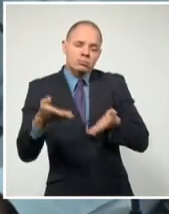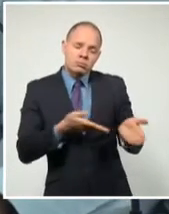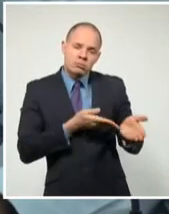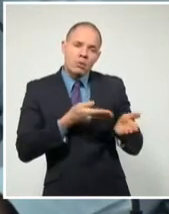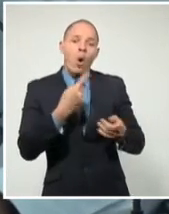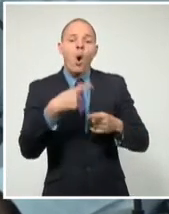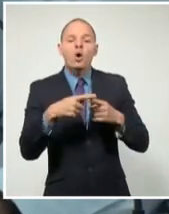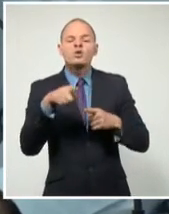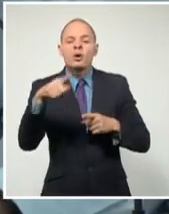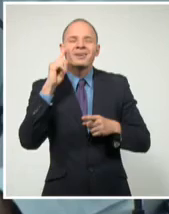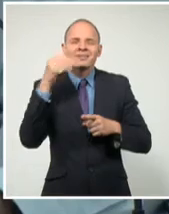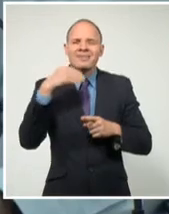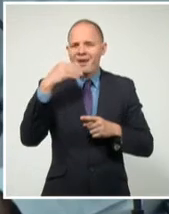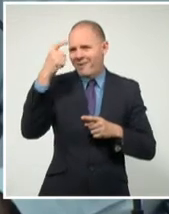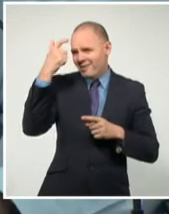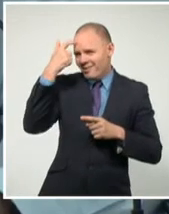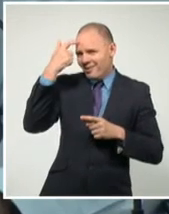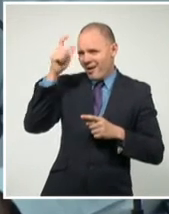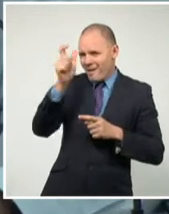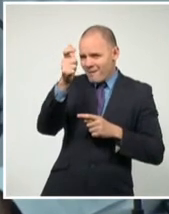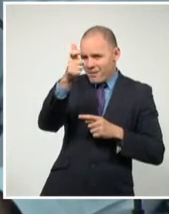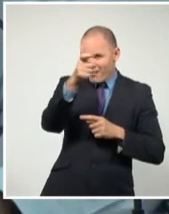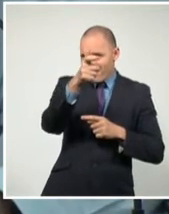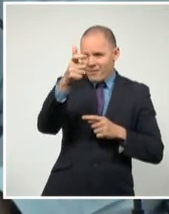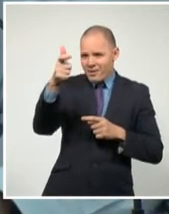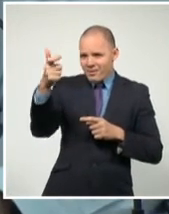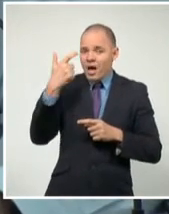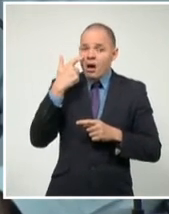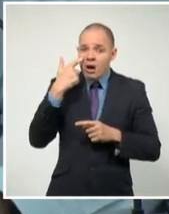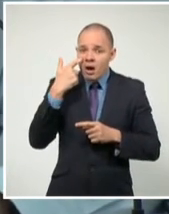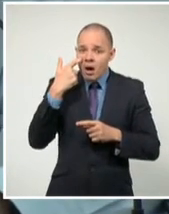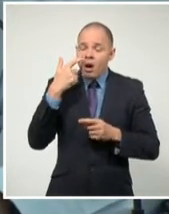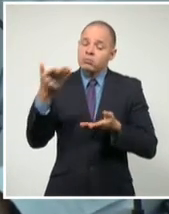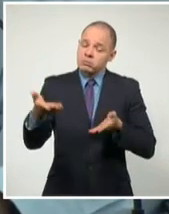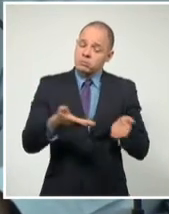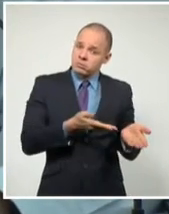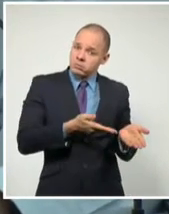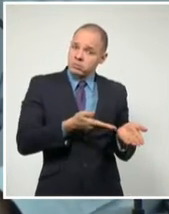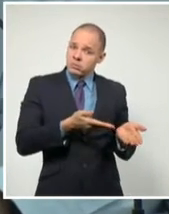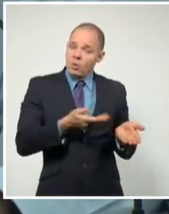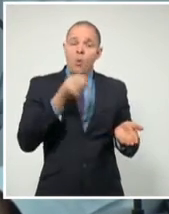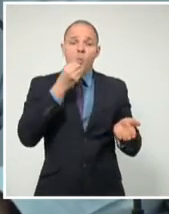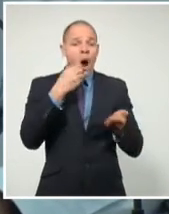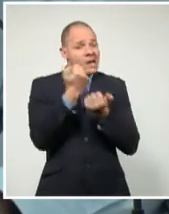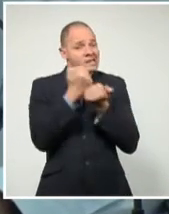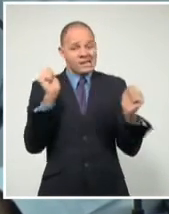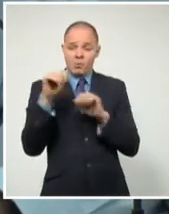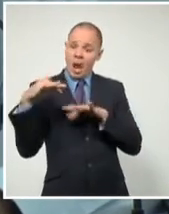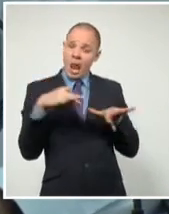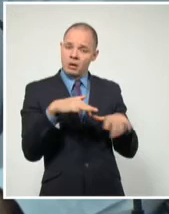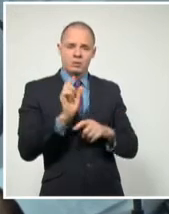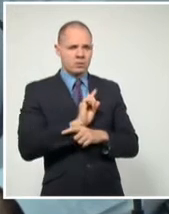a determinado aislamiento físico, pero sobre todo tomando precauciones para evitar que ocurra